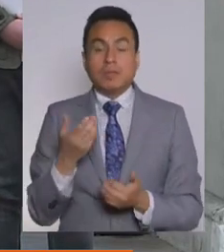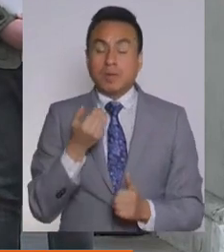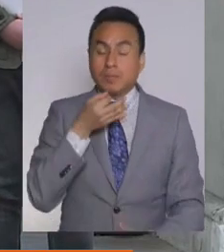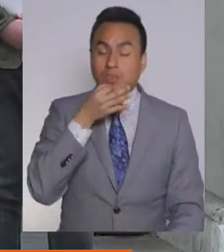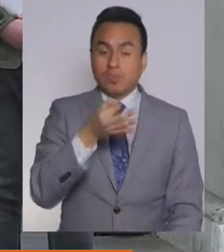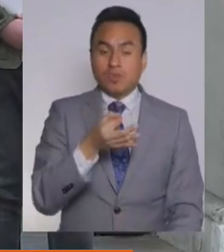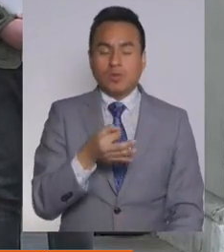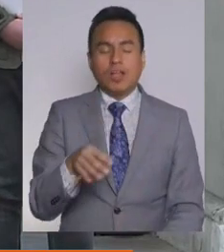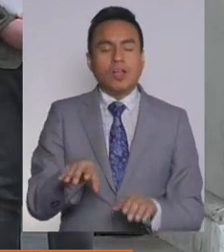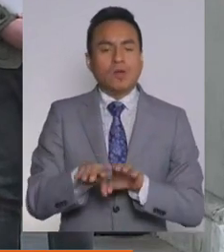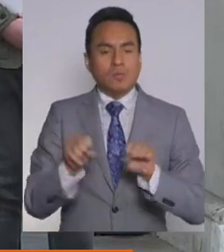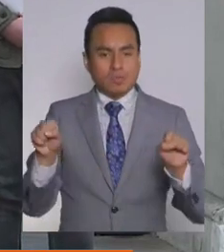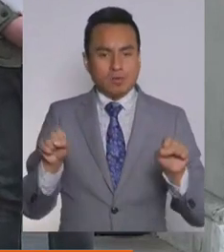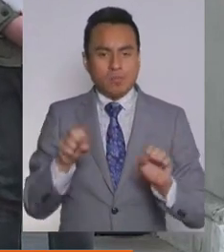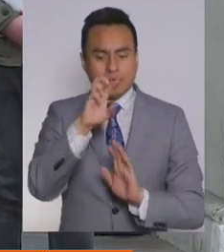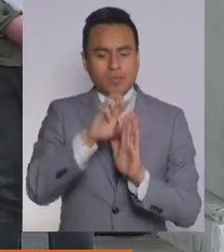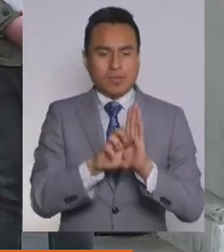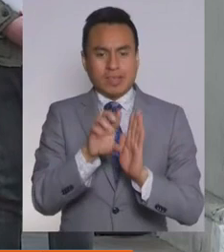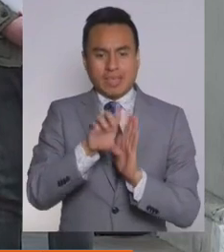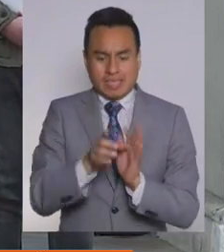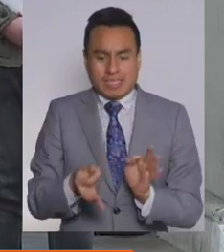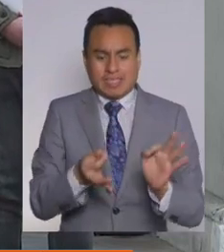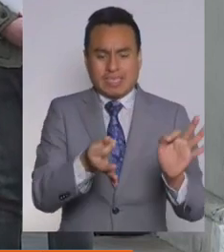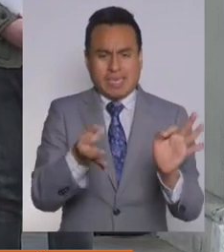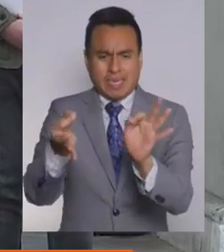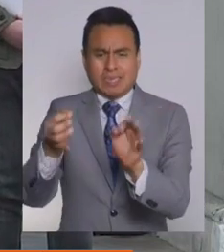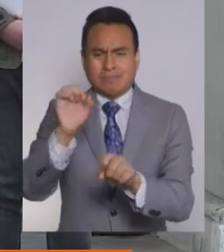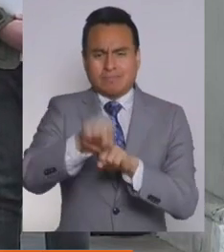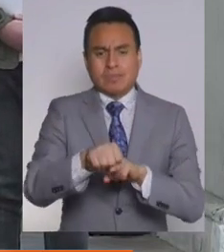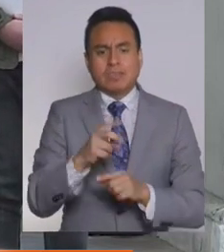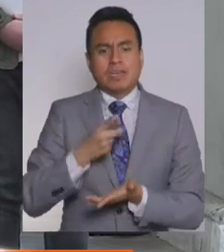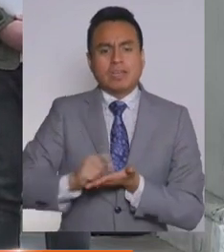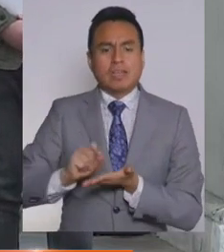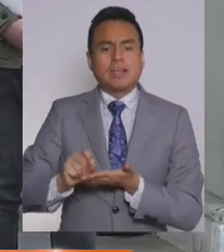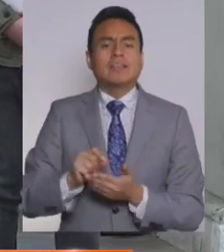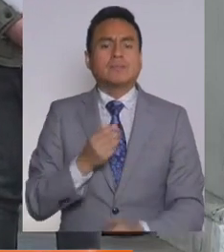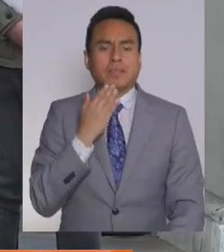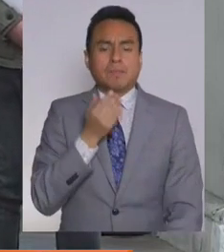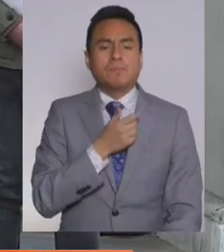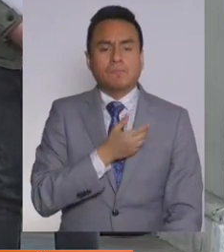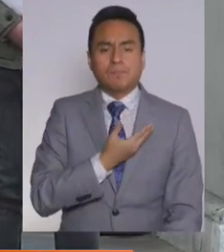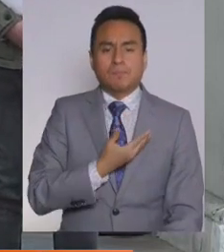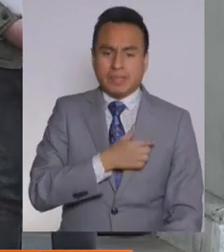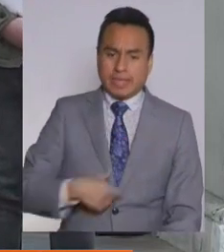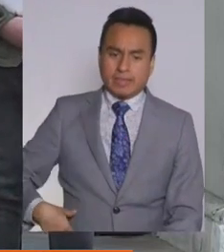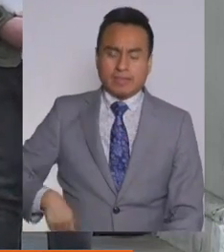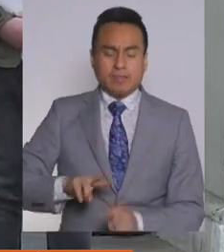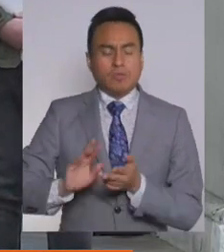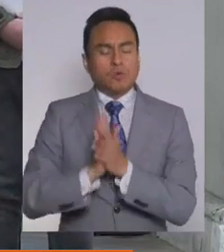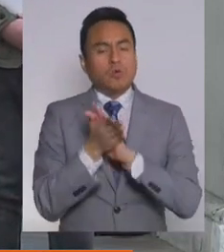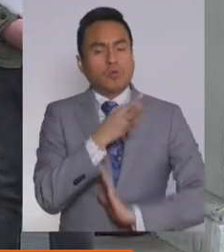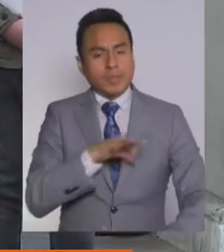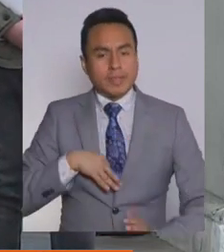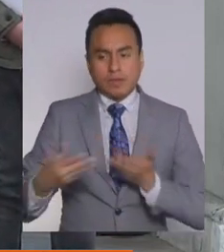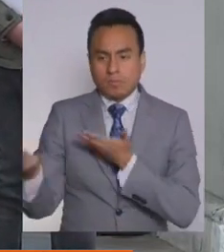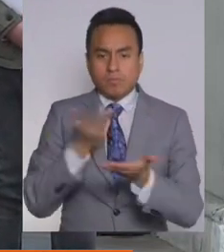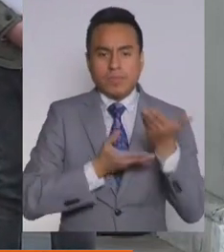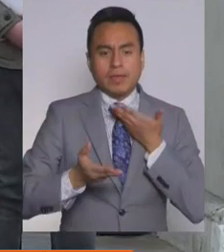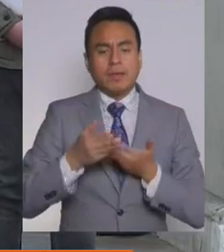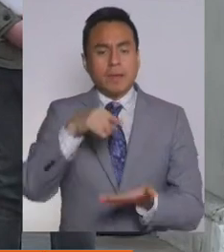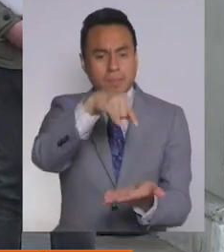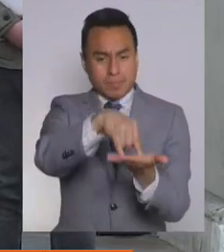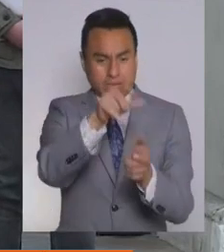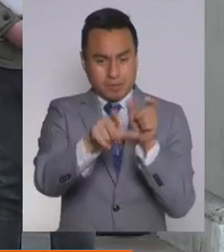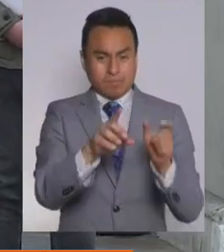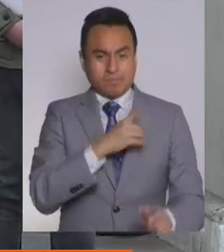permanentemente, compromiso para que salgan adelante y, en lo personal, desde la Secretaría General de la Presidencia estamos haciendo todo lo posible con los ministerios y con los parlamentarios para